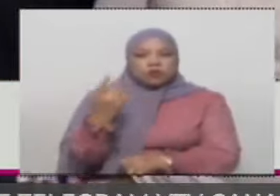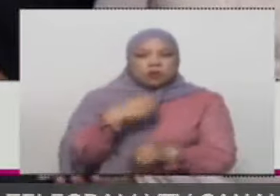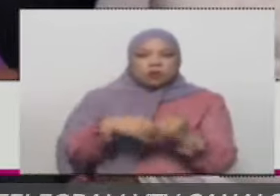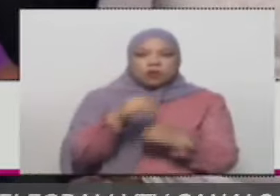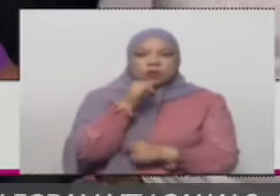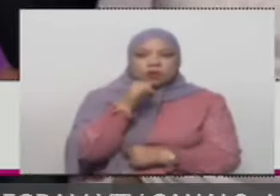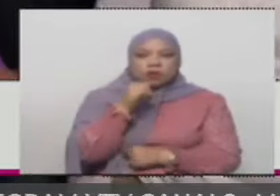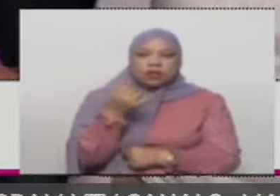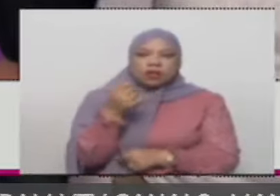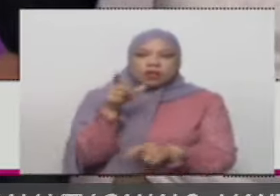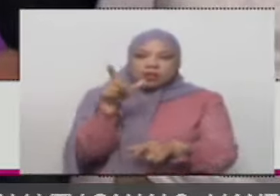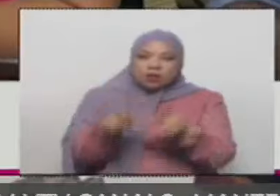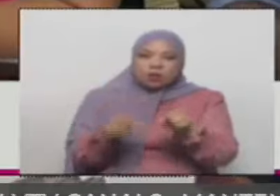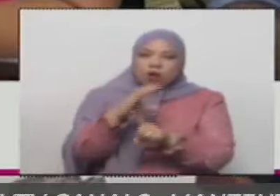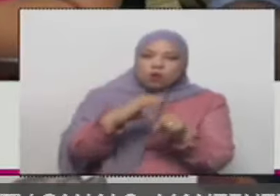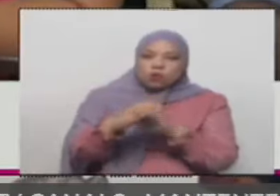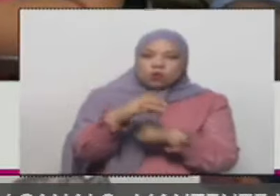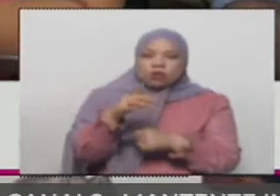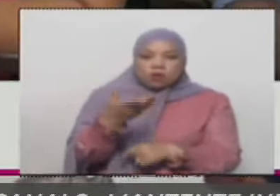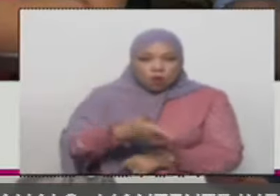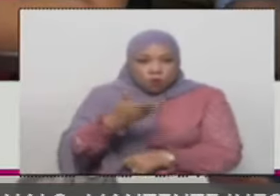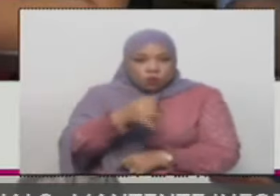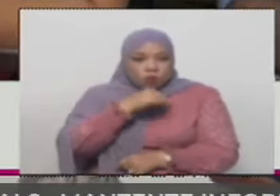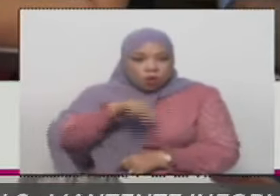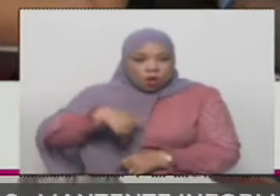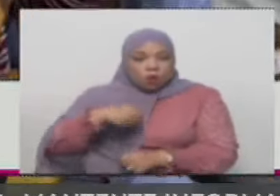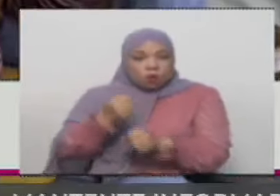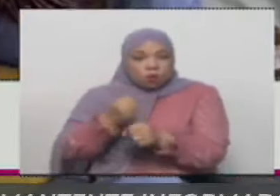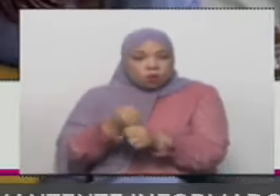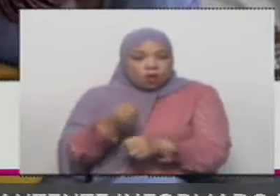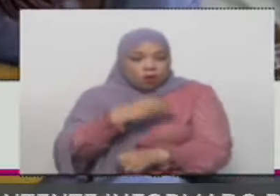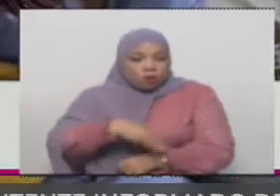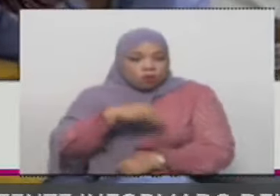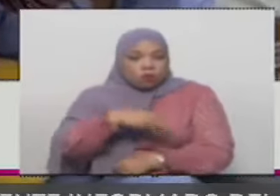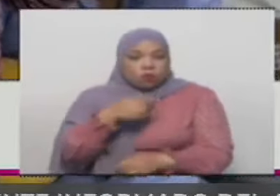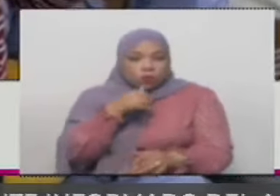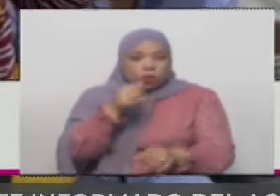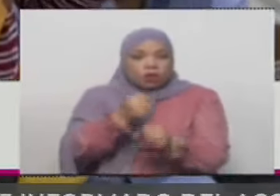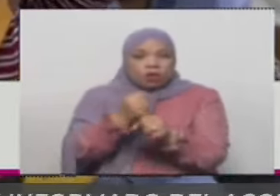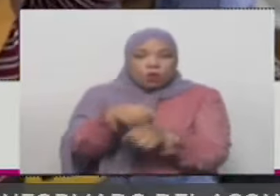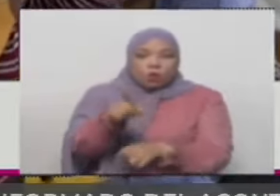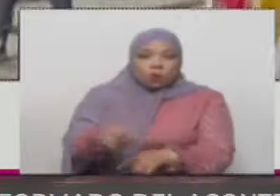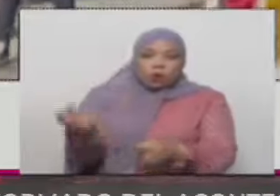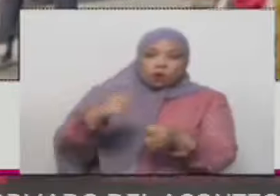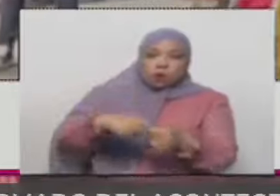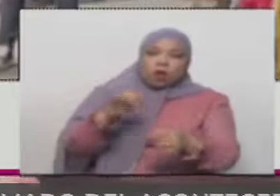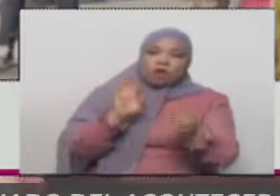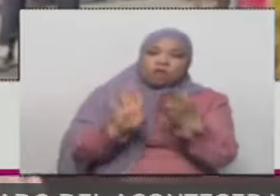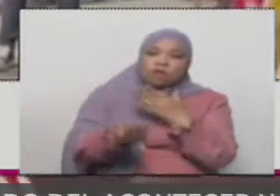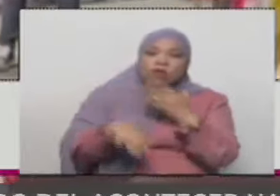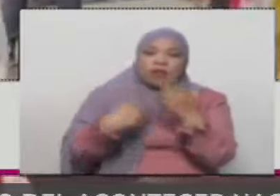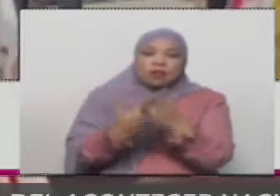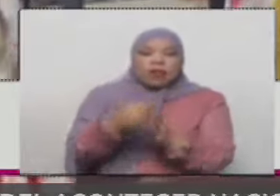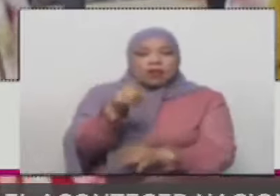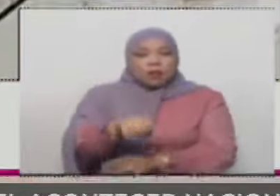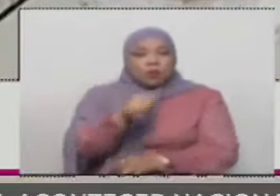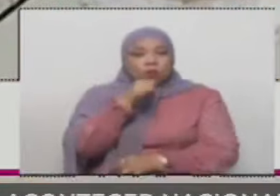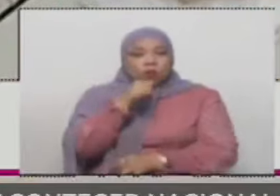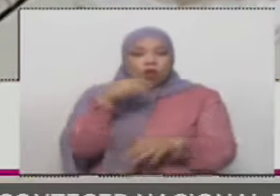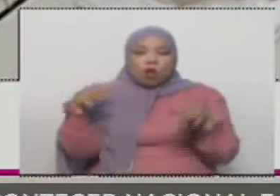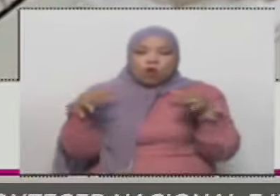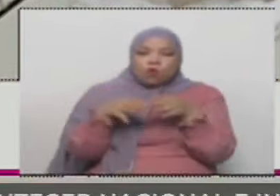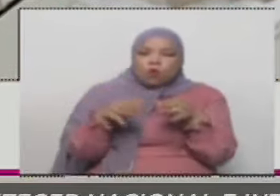de las manifestaciones culturales, porque no solamente es la gratificación material, que también lo incluye el festival, y eso permite también que estas